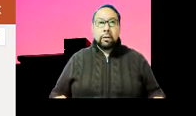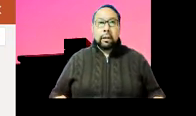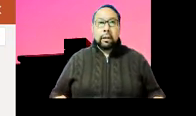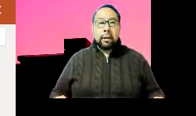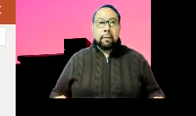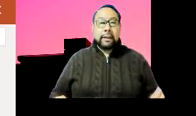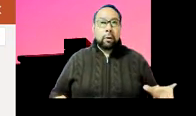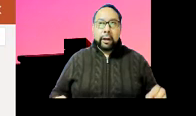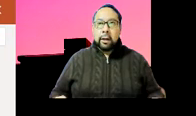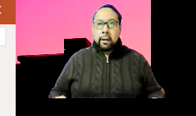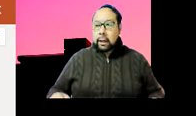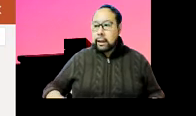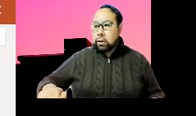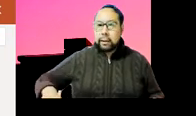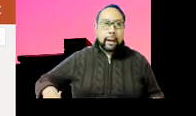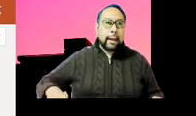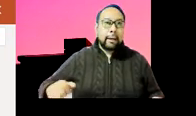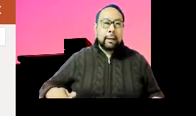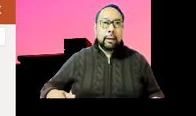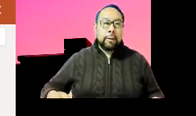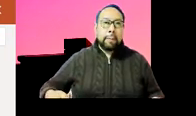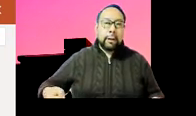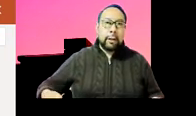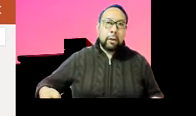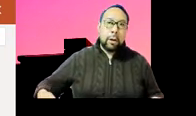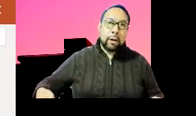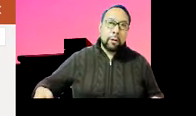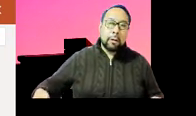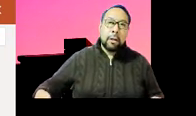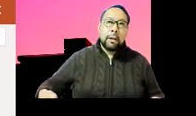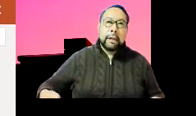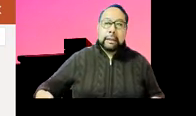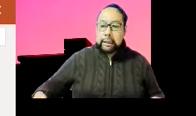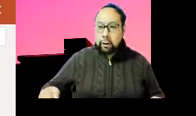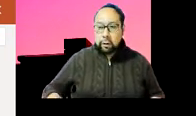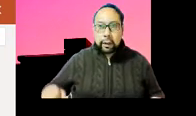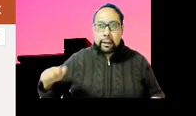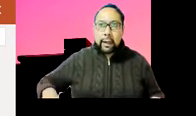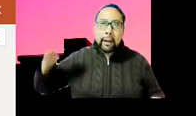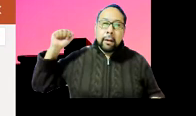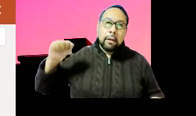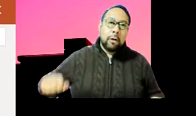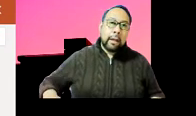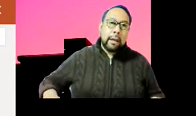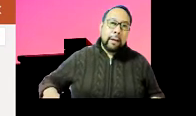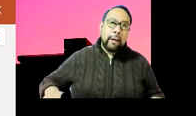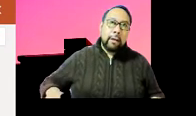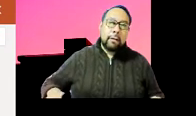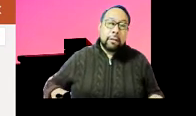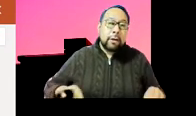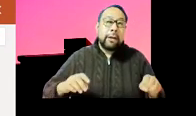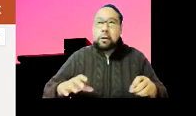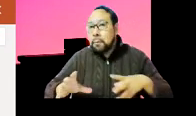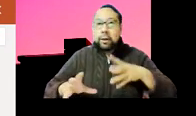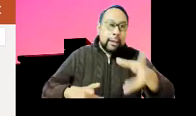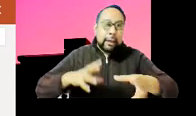O los de Betterware, que llegan, tocan a la casa y que se parecen casi igual que los cristianos, ¿no? Que llegan, tocan y